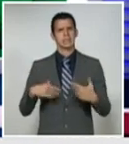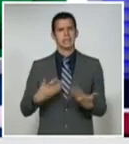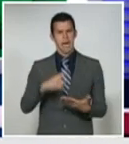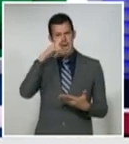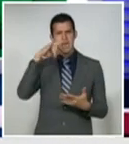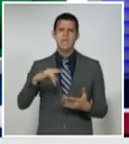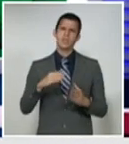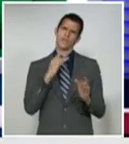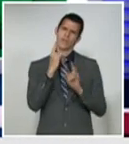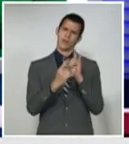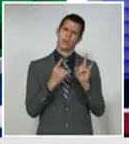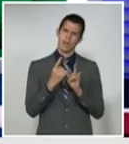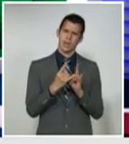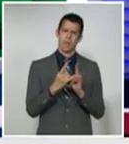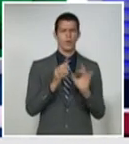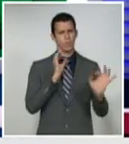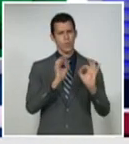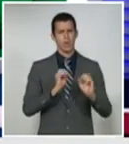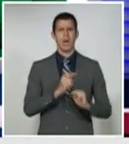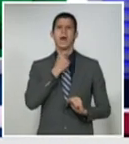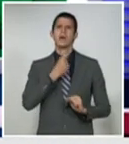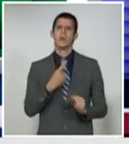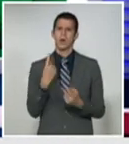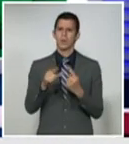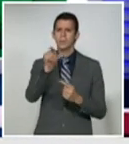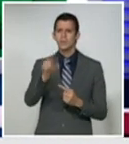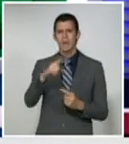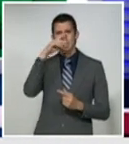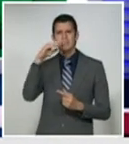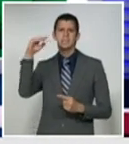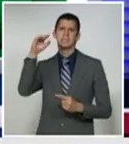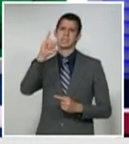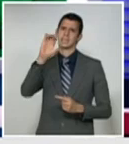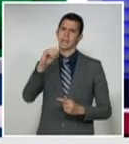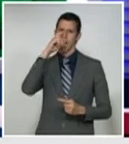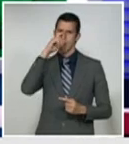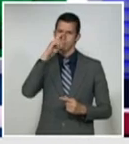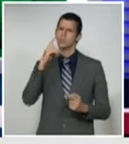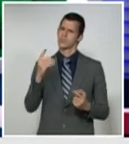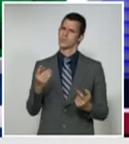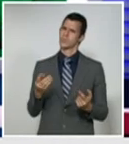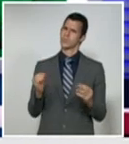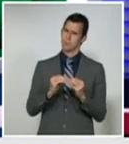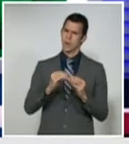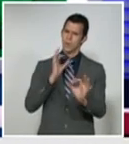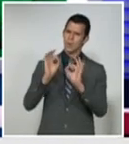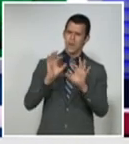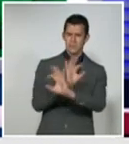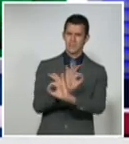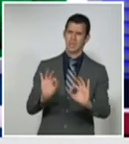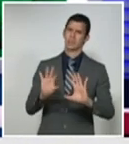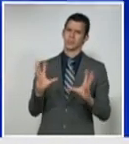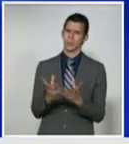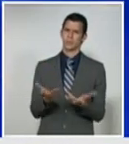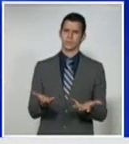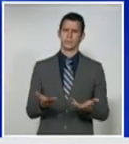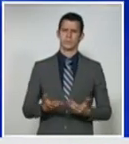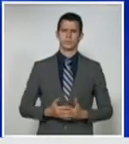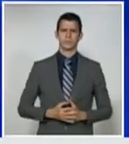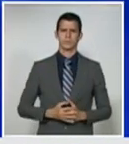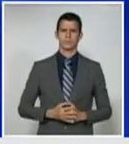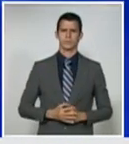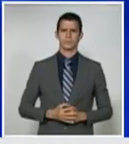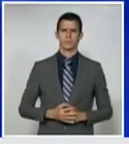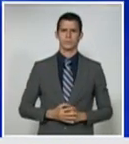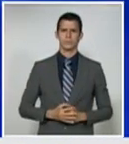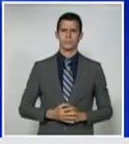años y que realmente merecemos un cuidado especial dentro de la población. No relajar